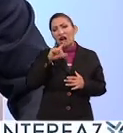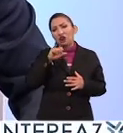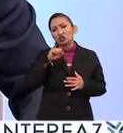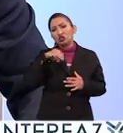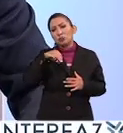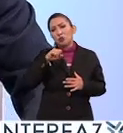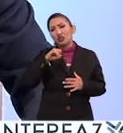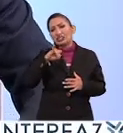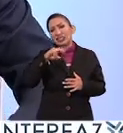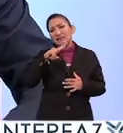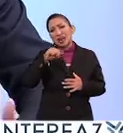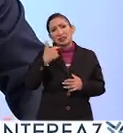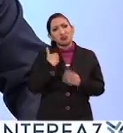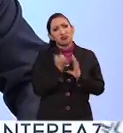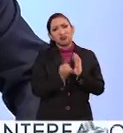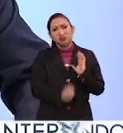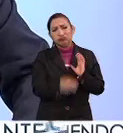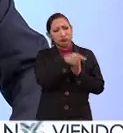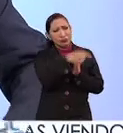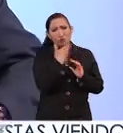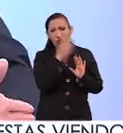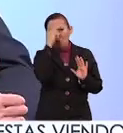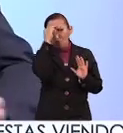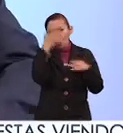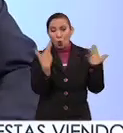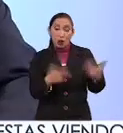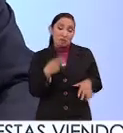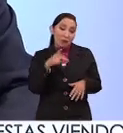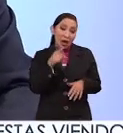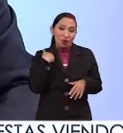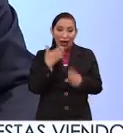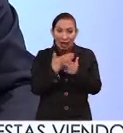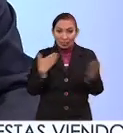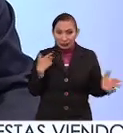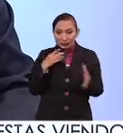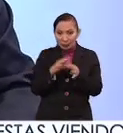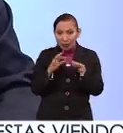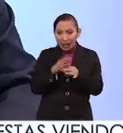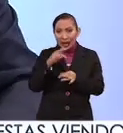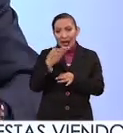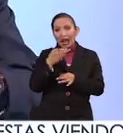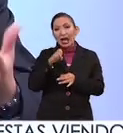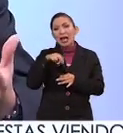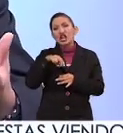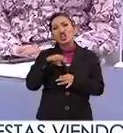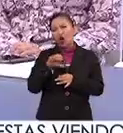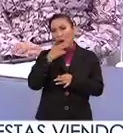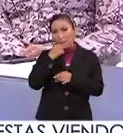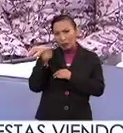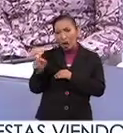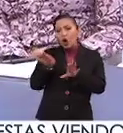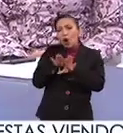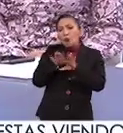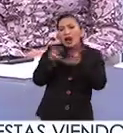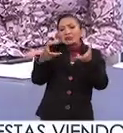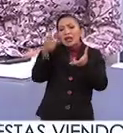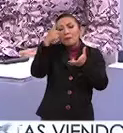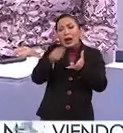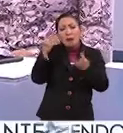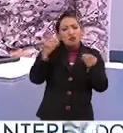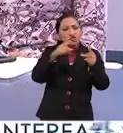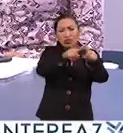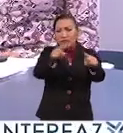importantísima de la vida del México contemporáneo. Pero bueno, nos estaba platicando Enoc sobre cómo hacerle para, entre